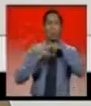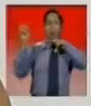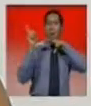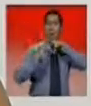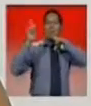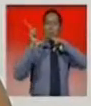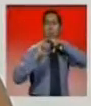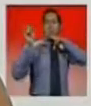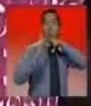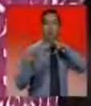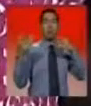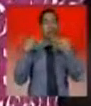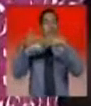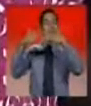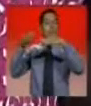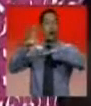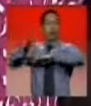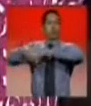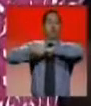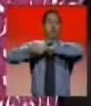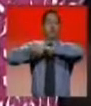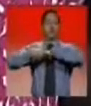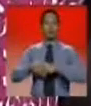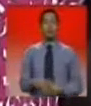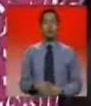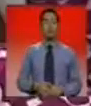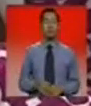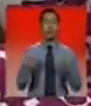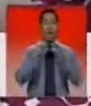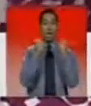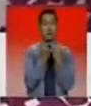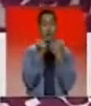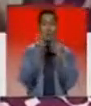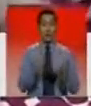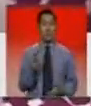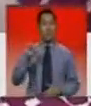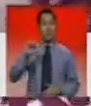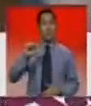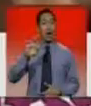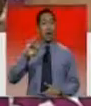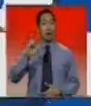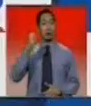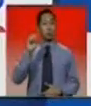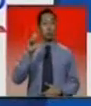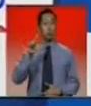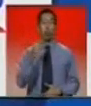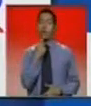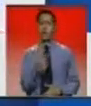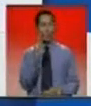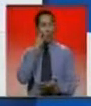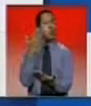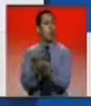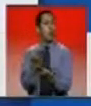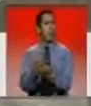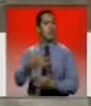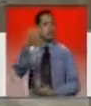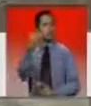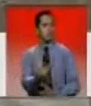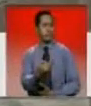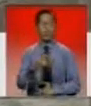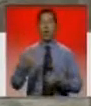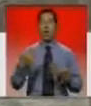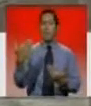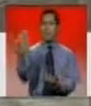a los temas de Panama Papers. La asambleísta Marisol Peñafiela asegura que caben algunos elementos precisos para determinar acciones